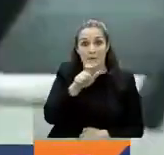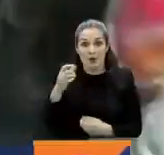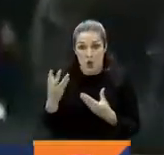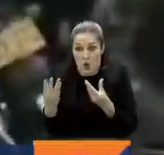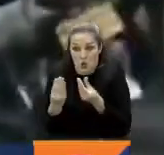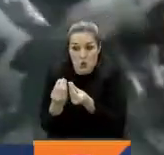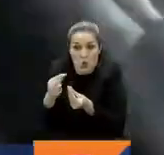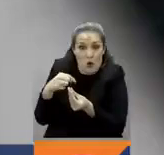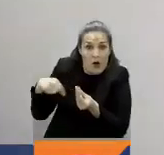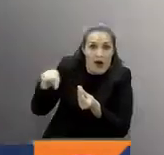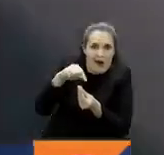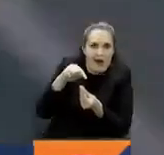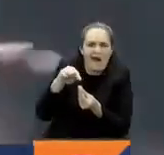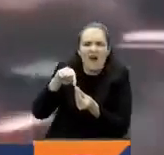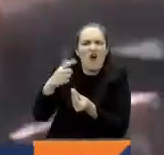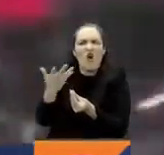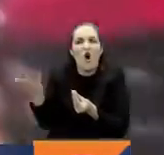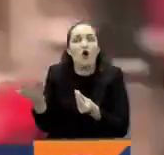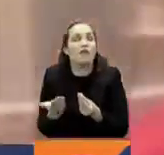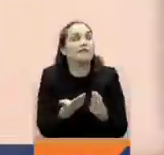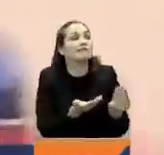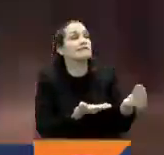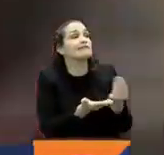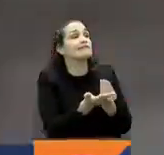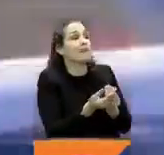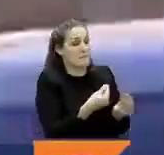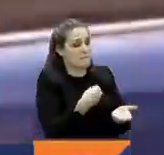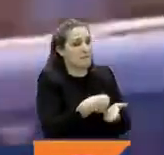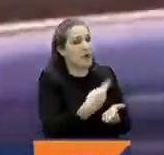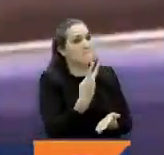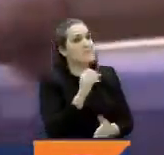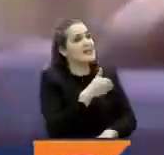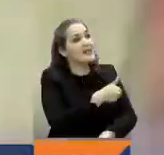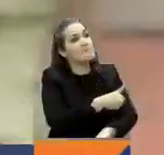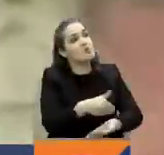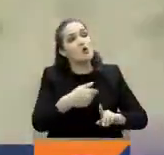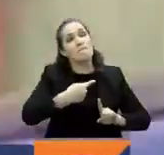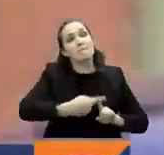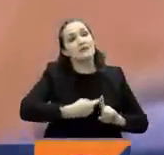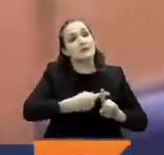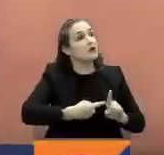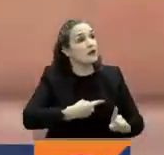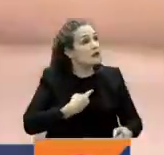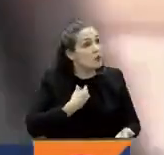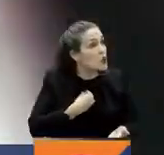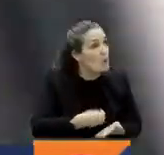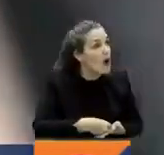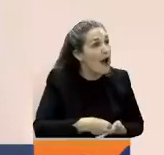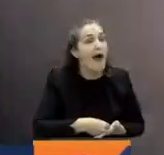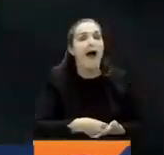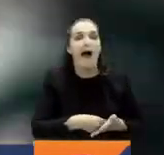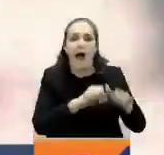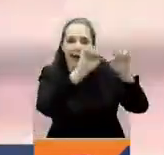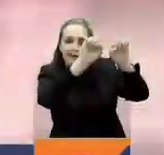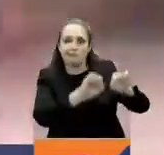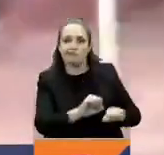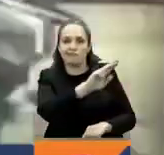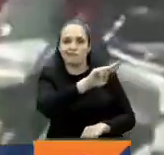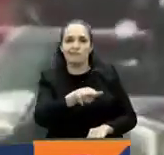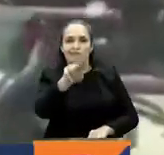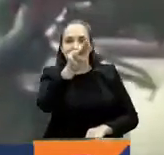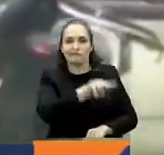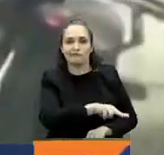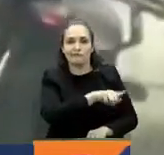según los investigadores, era exigir una cuota de 20 millones a los comerciantes y quien no cumpliera debía enfrentar el cierre de su negocio, como